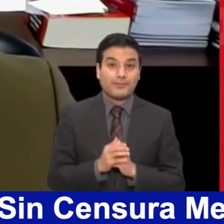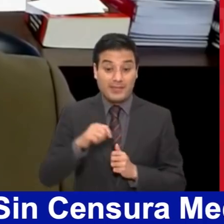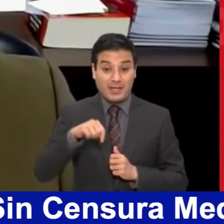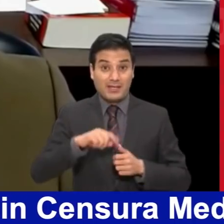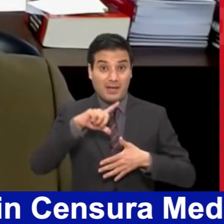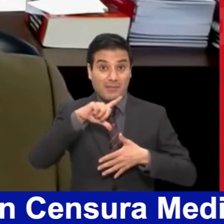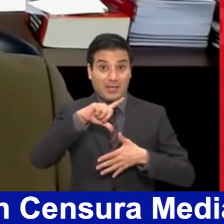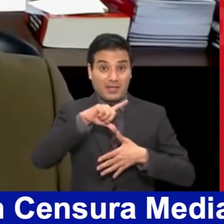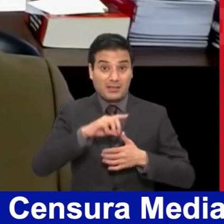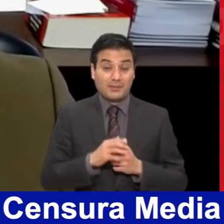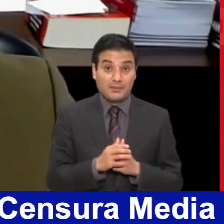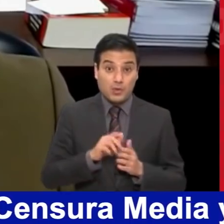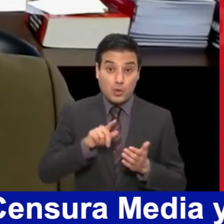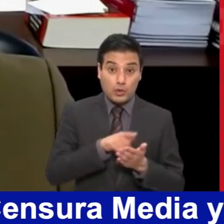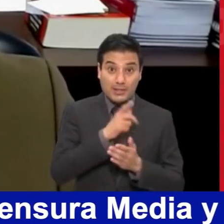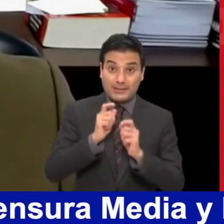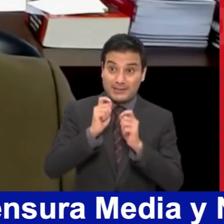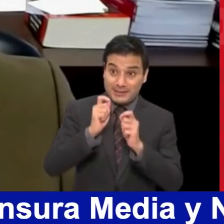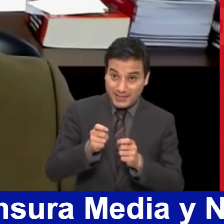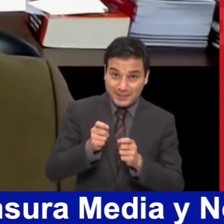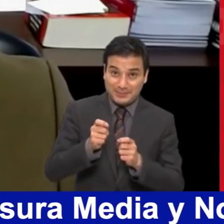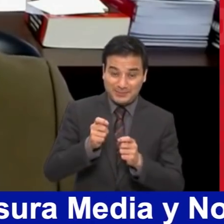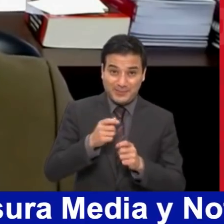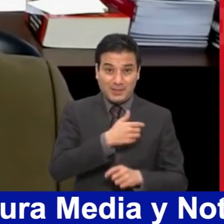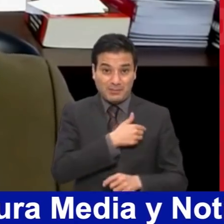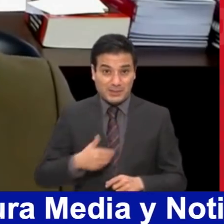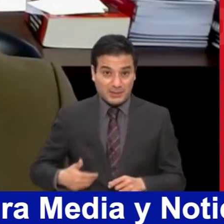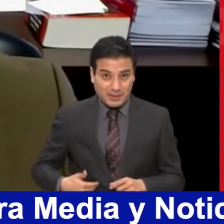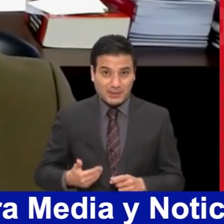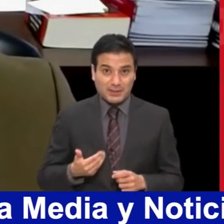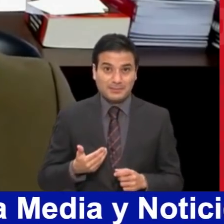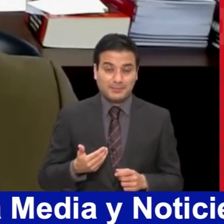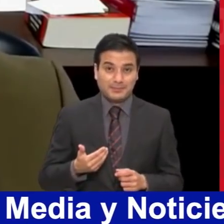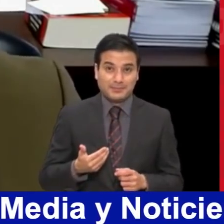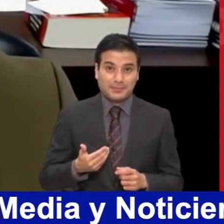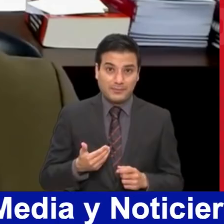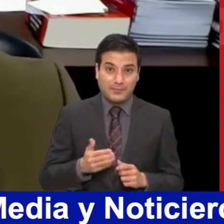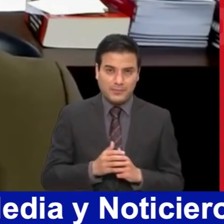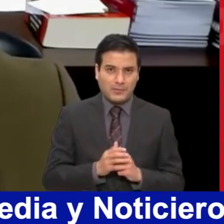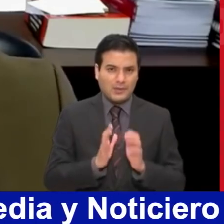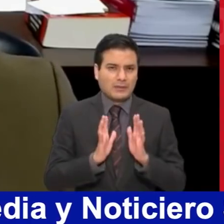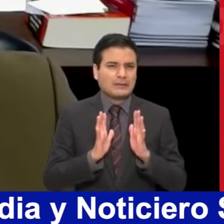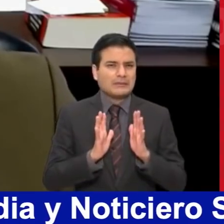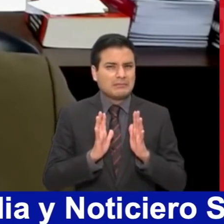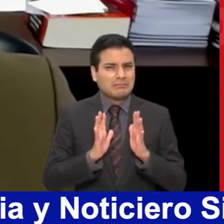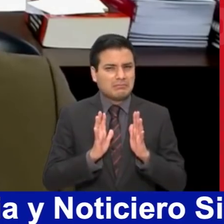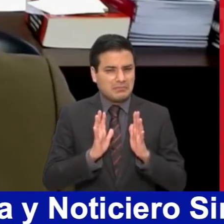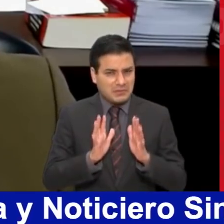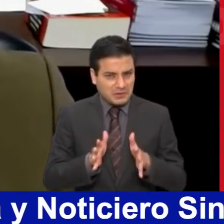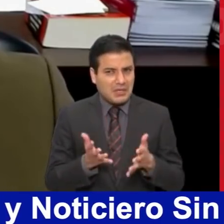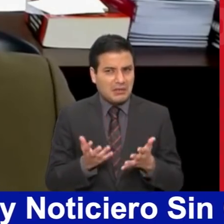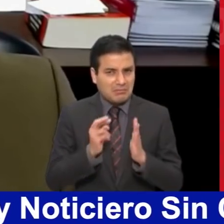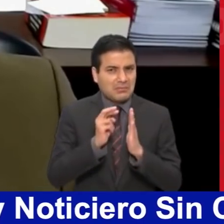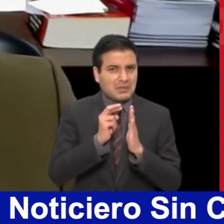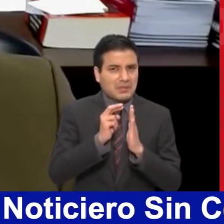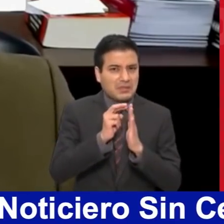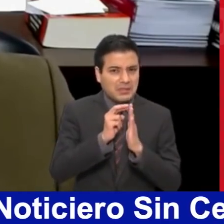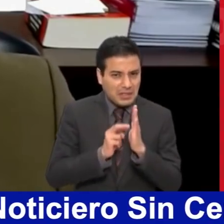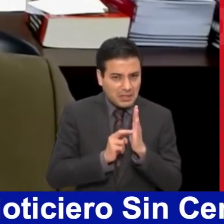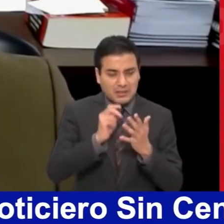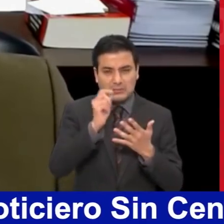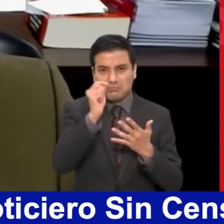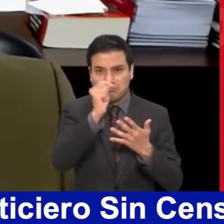Latina, la reelección presidencial y legislativa es un derecho garantizado, generalizado, reglamentado en casi toda la región y ha adquirido